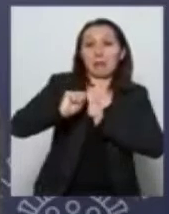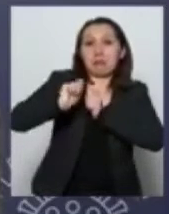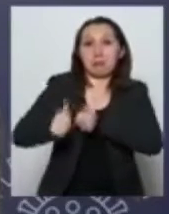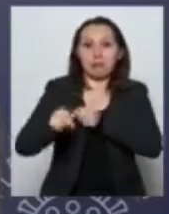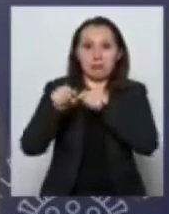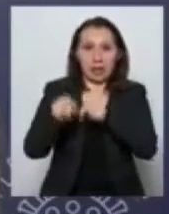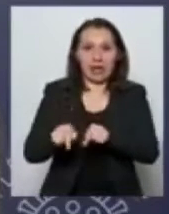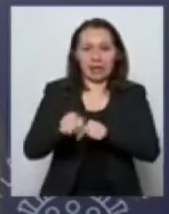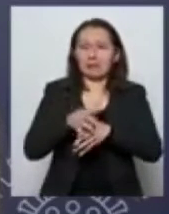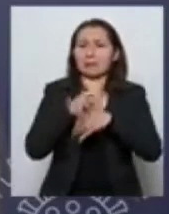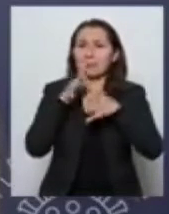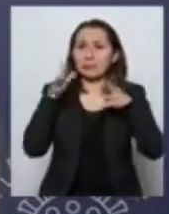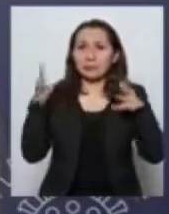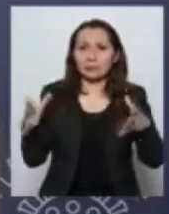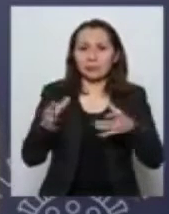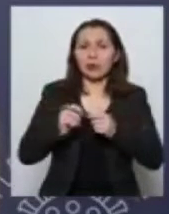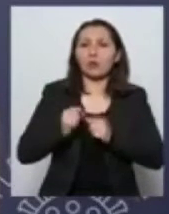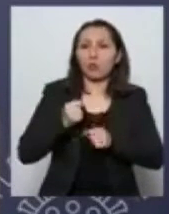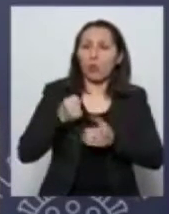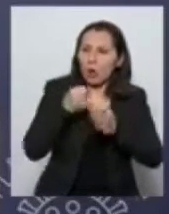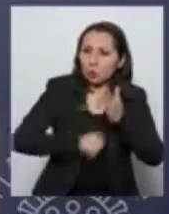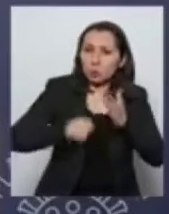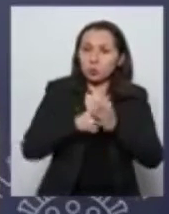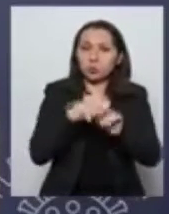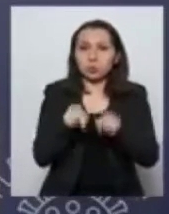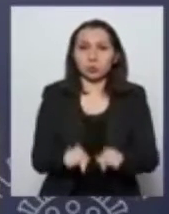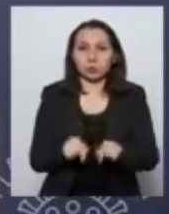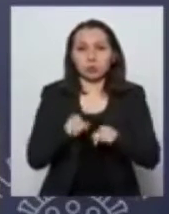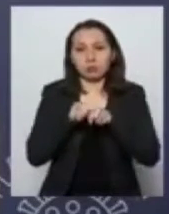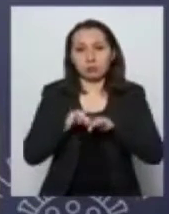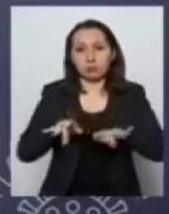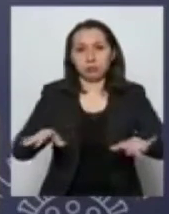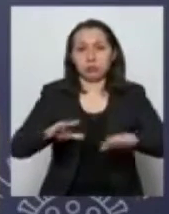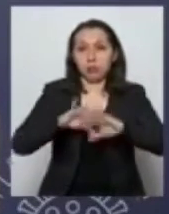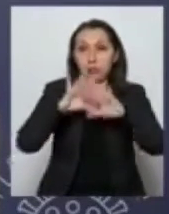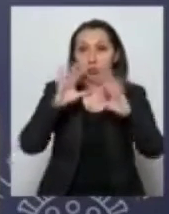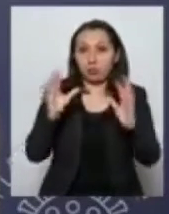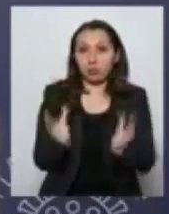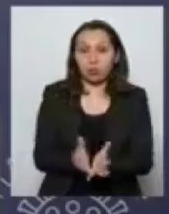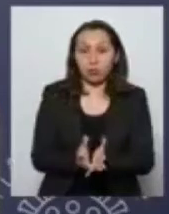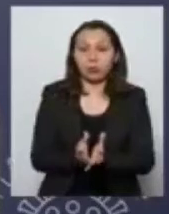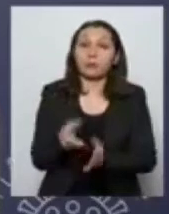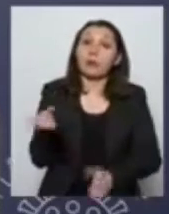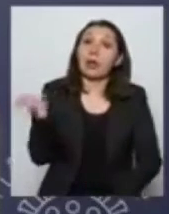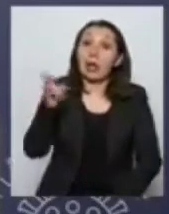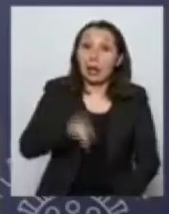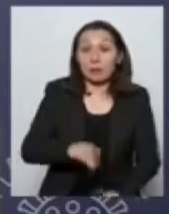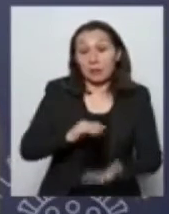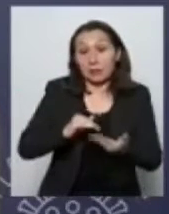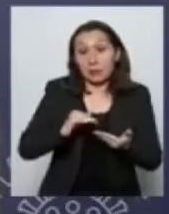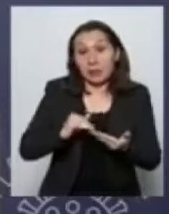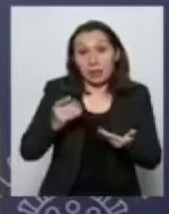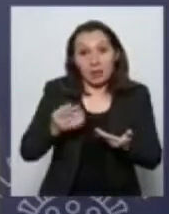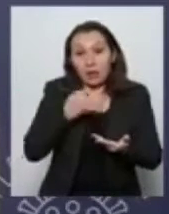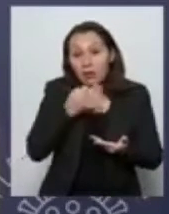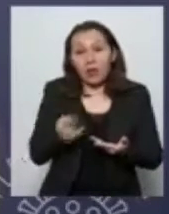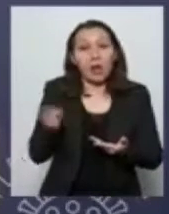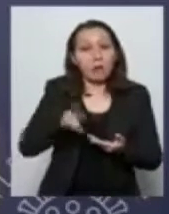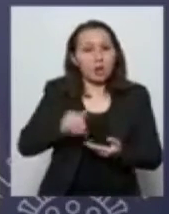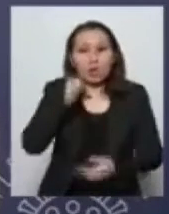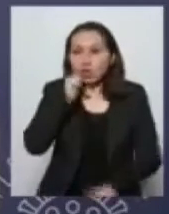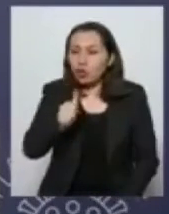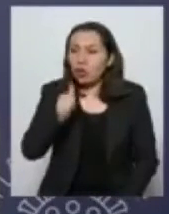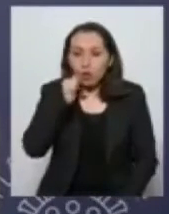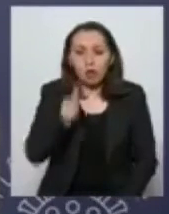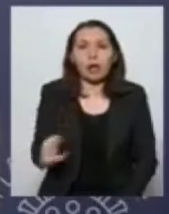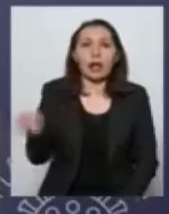esta tremenda batalla contra esta pandemia mundial. E insistimos, y perdón la reiteración, todos los días